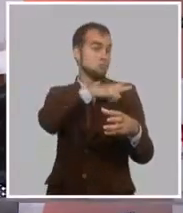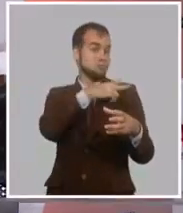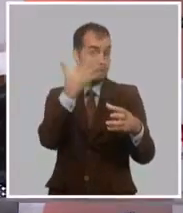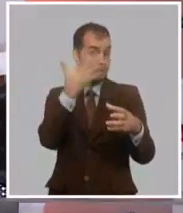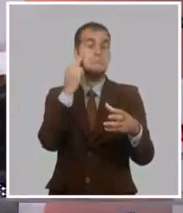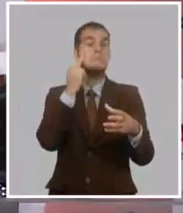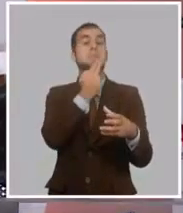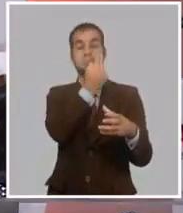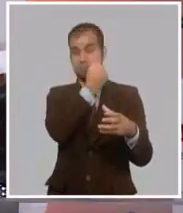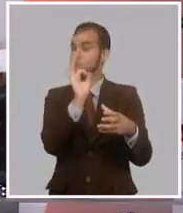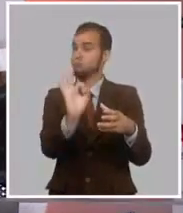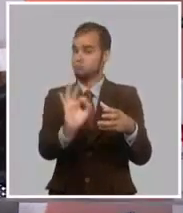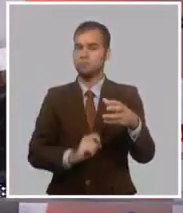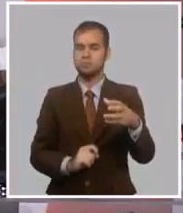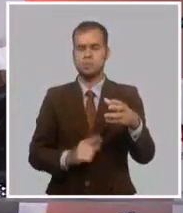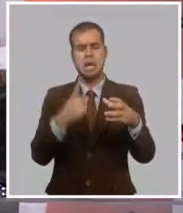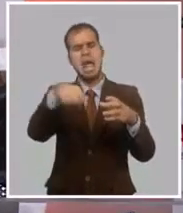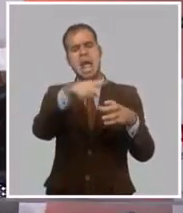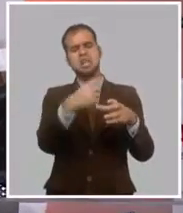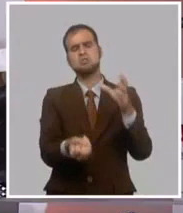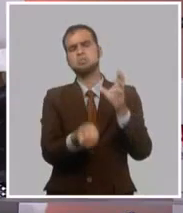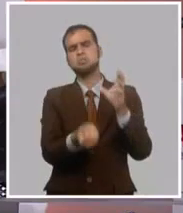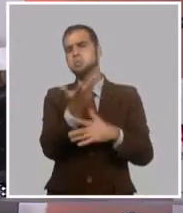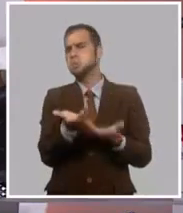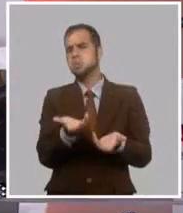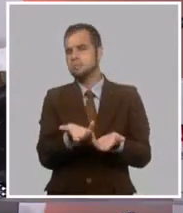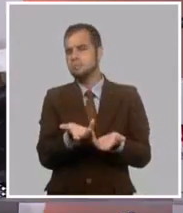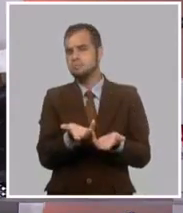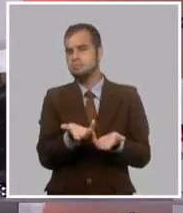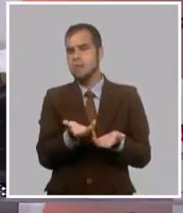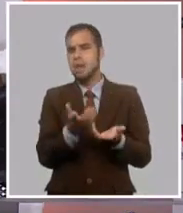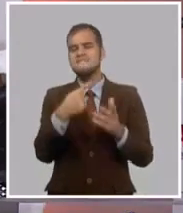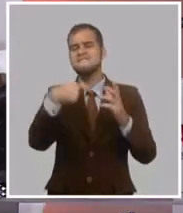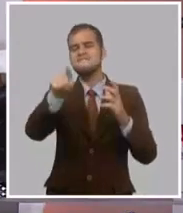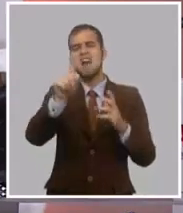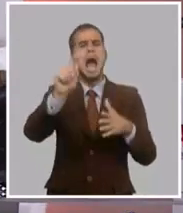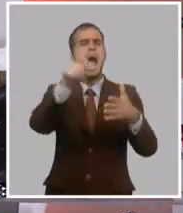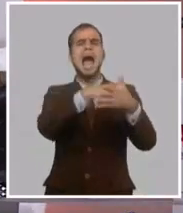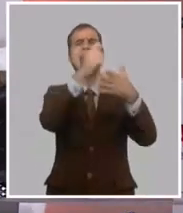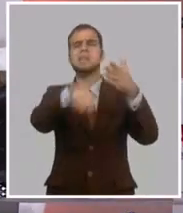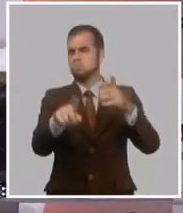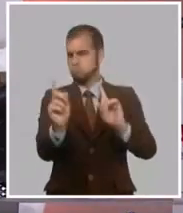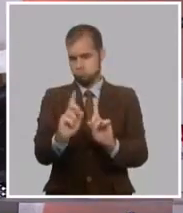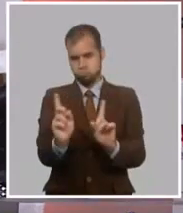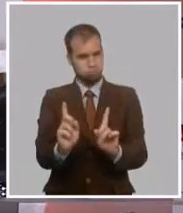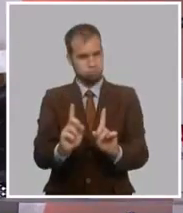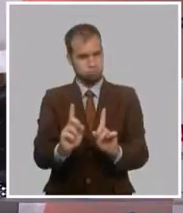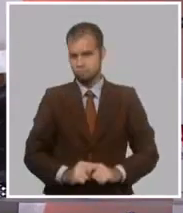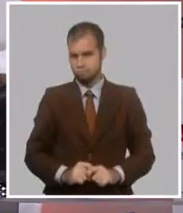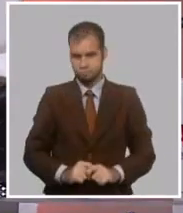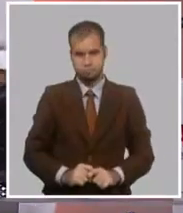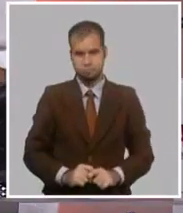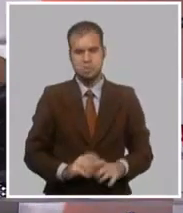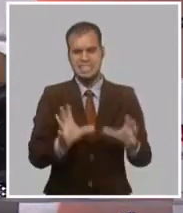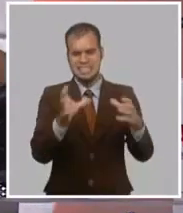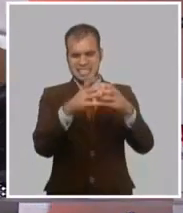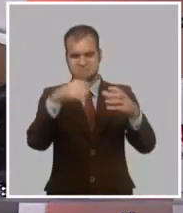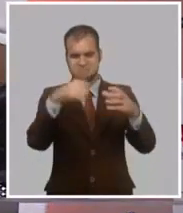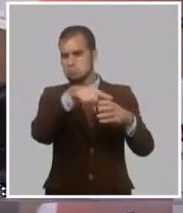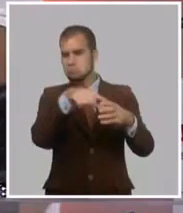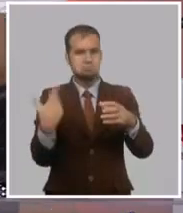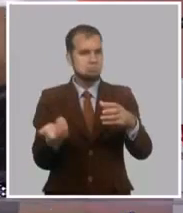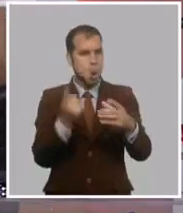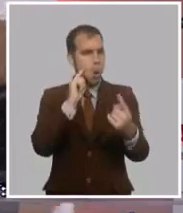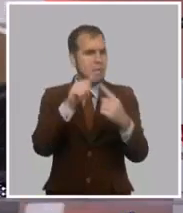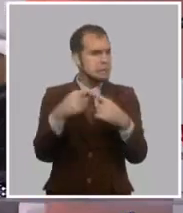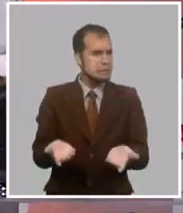muchas personas, no fue un partido creado para ir a unas elecciones, no fue un partido electoral, fue un partido para organizar